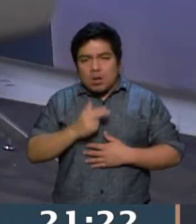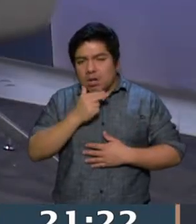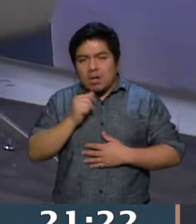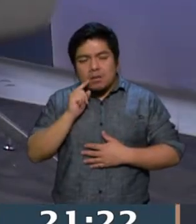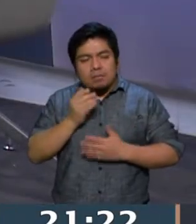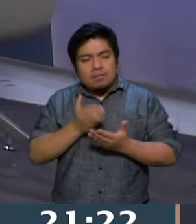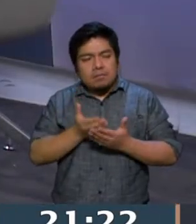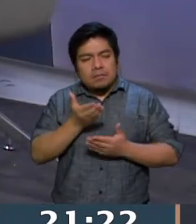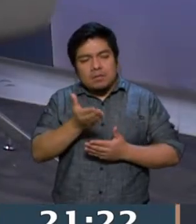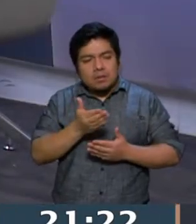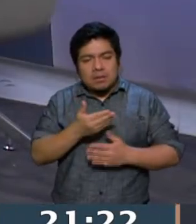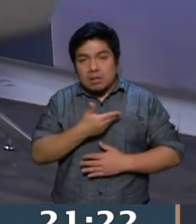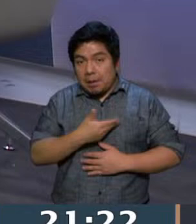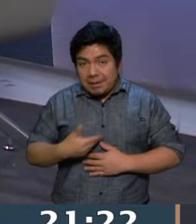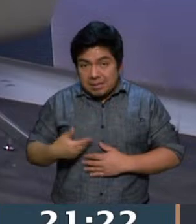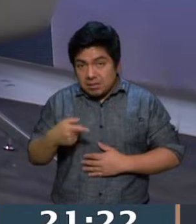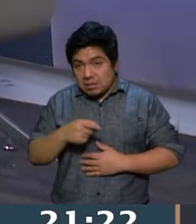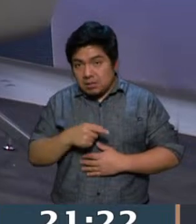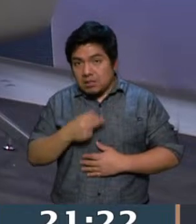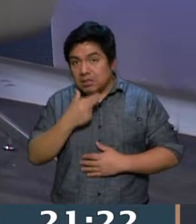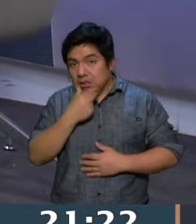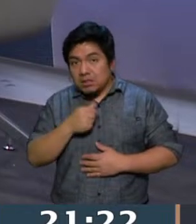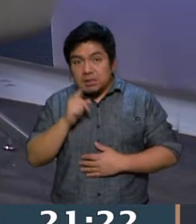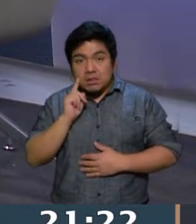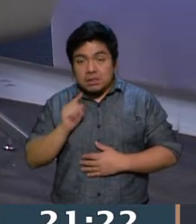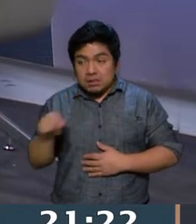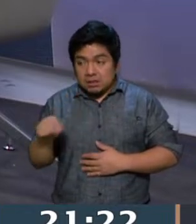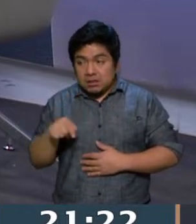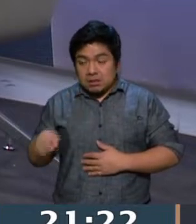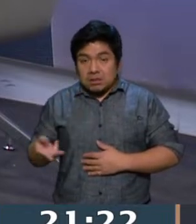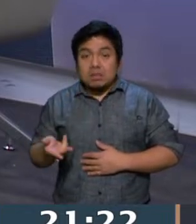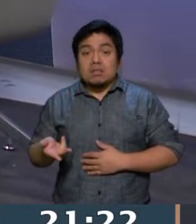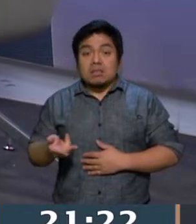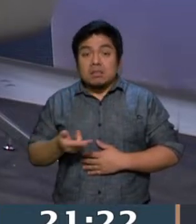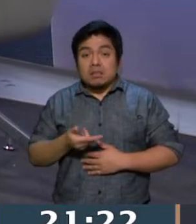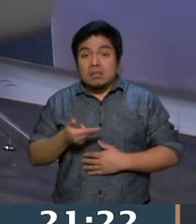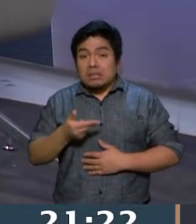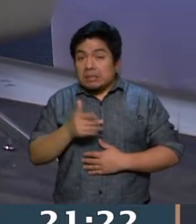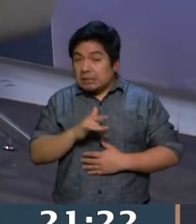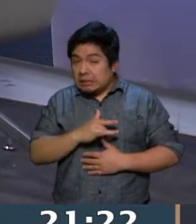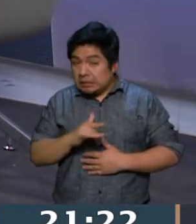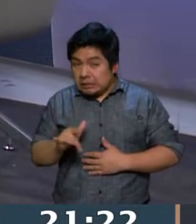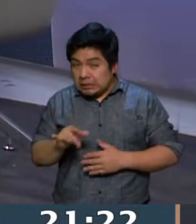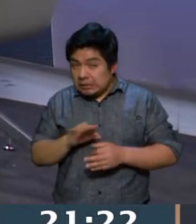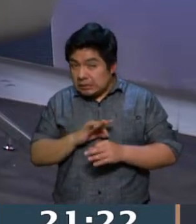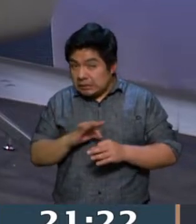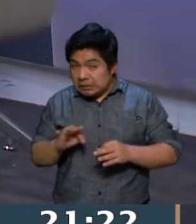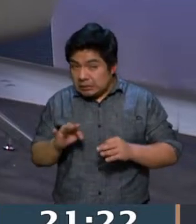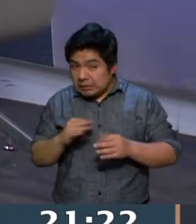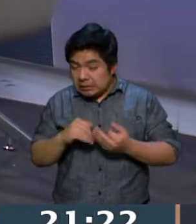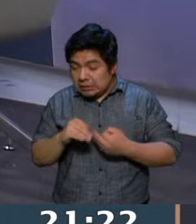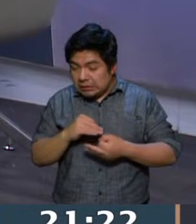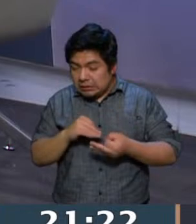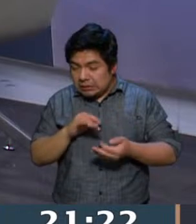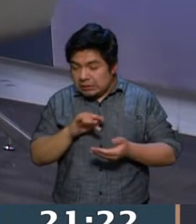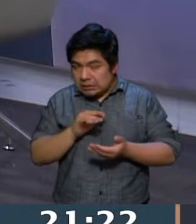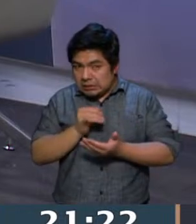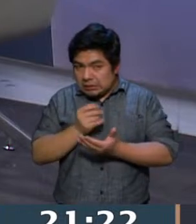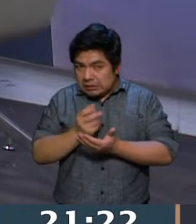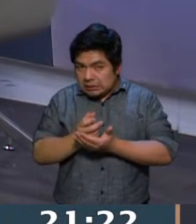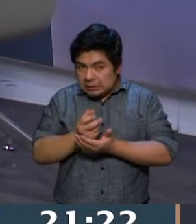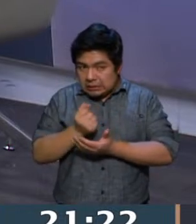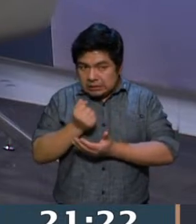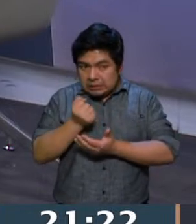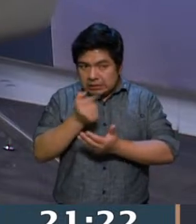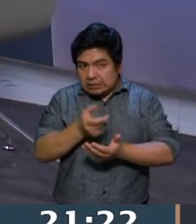hablemos de la presidencia. Las y el candidato a la presidencia, ¿ves que sean realizables con el dinero con el